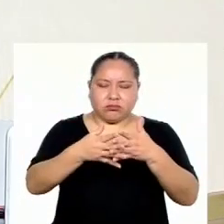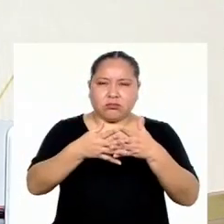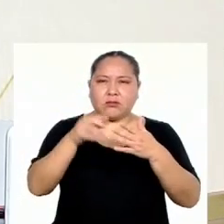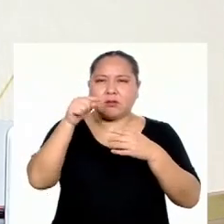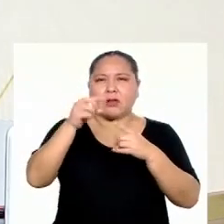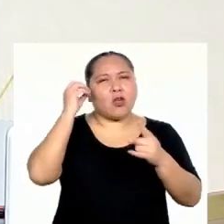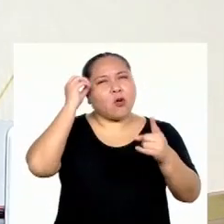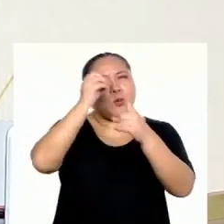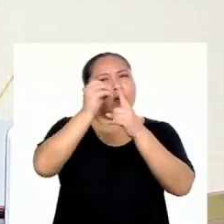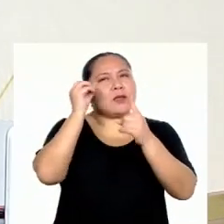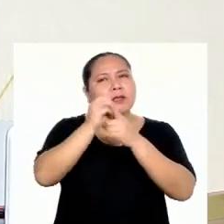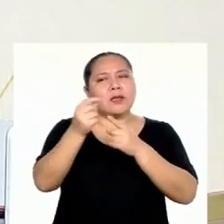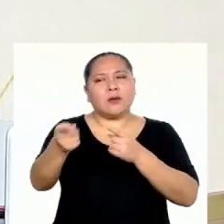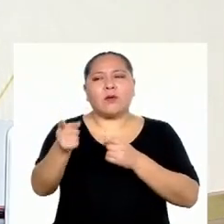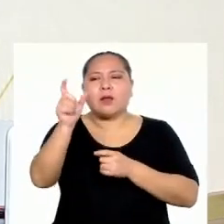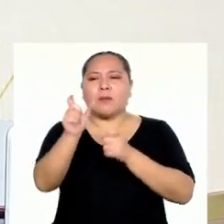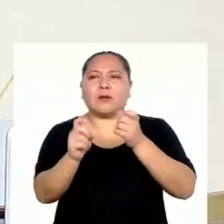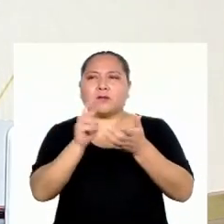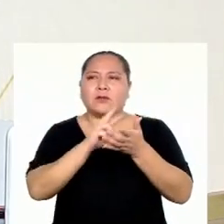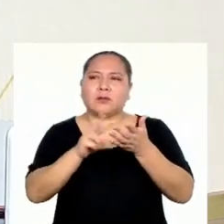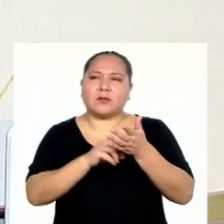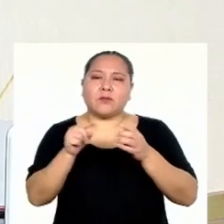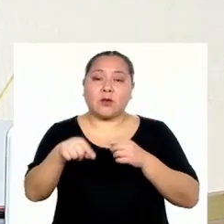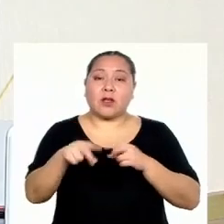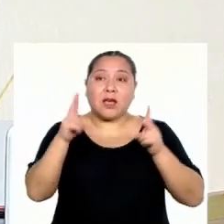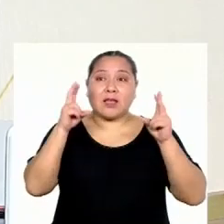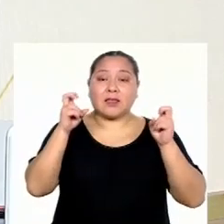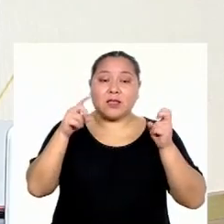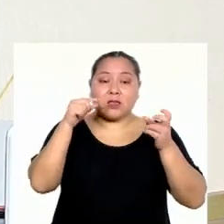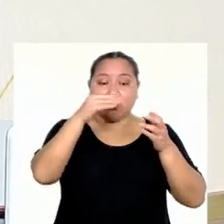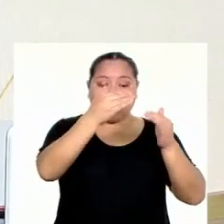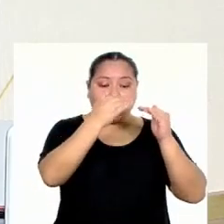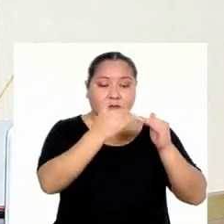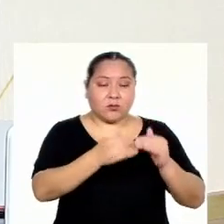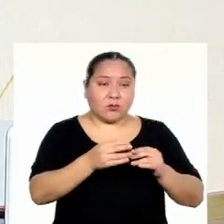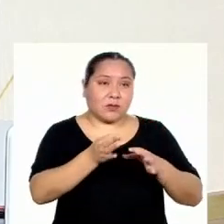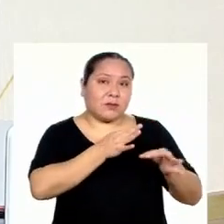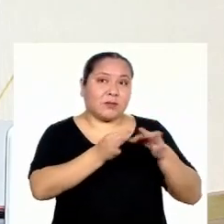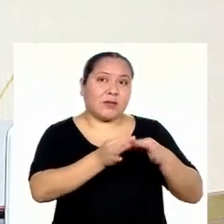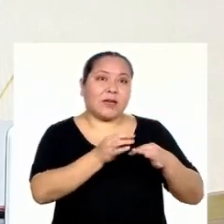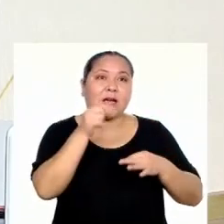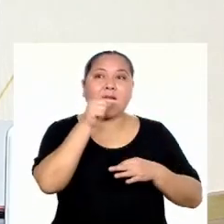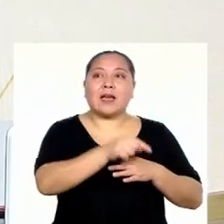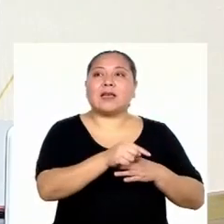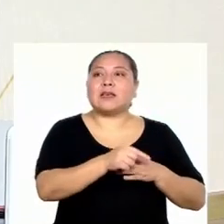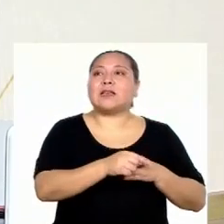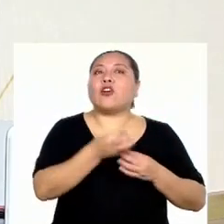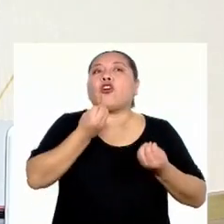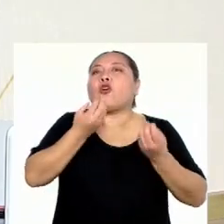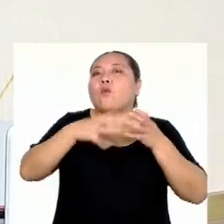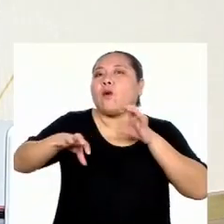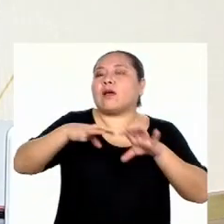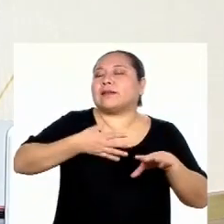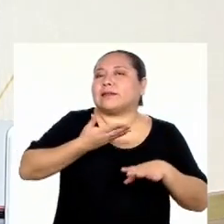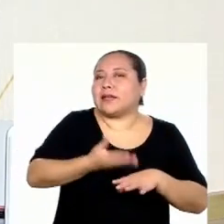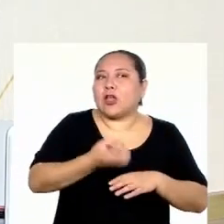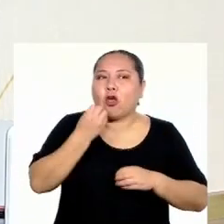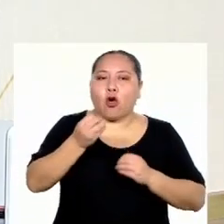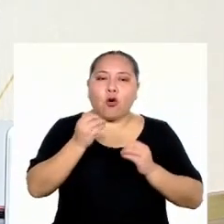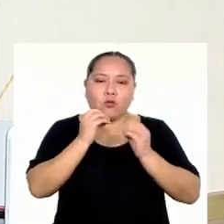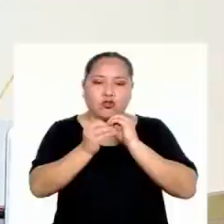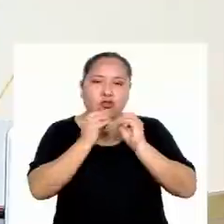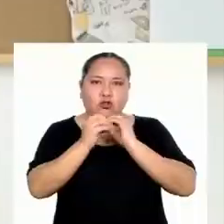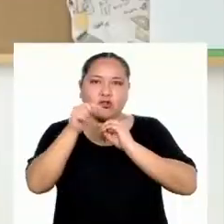y al tipo de texto. Porque del título se extiende que el texto que voy a desarrollar me va a explicar cómo hacer algo o cómo abordar